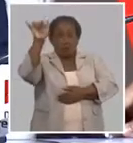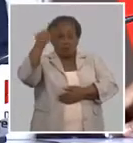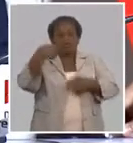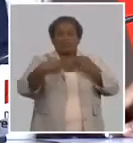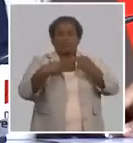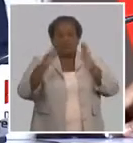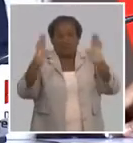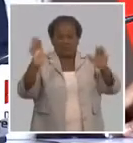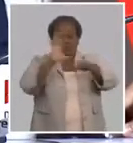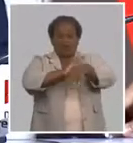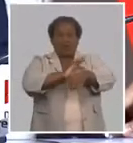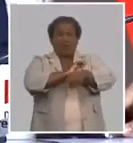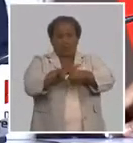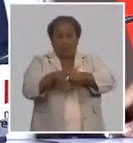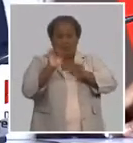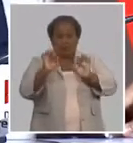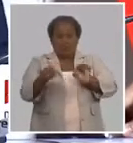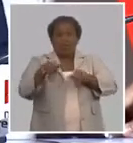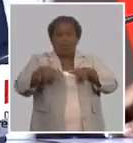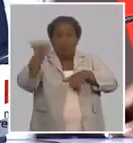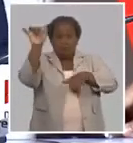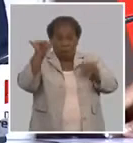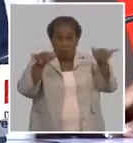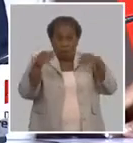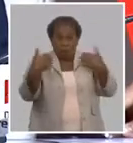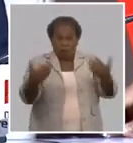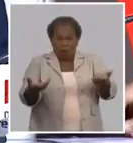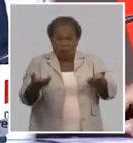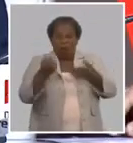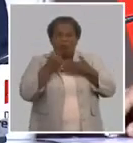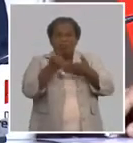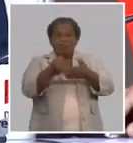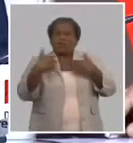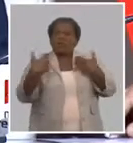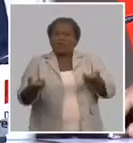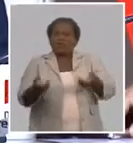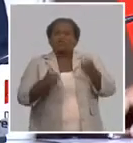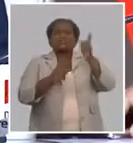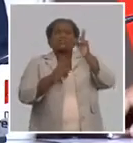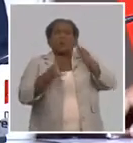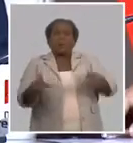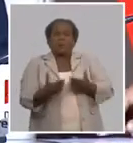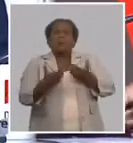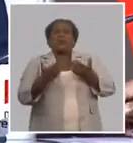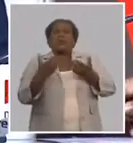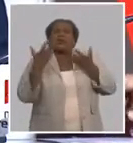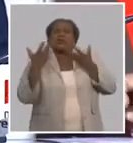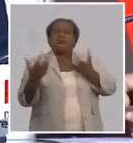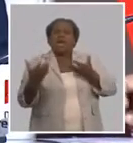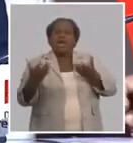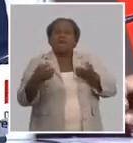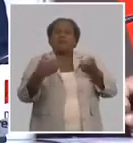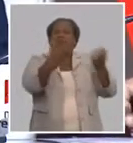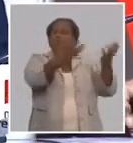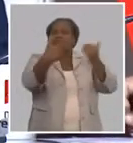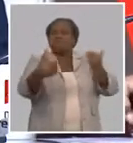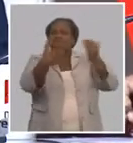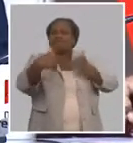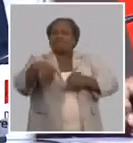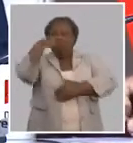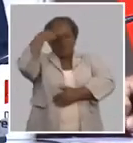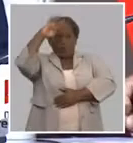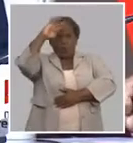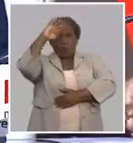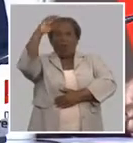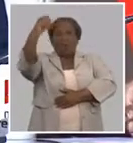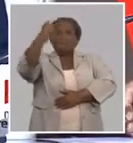esos vuelos garantizaron muchas tareas de carga de trasladar a nuestro país insumos para